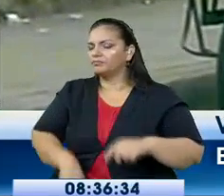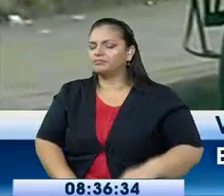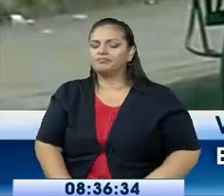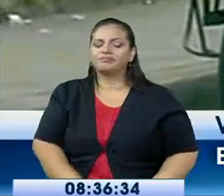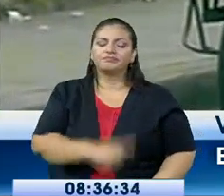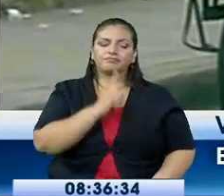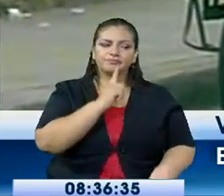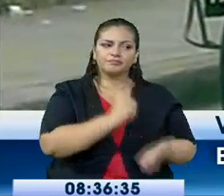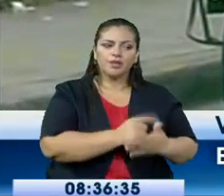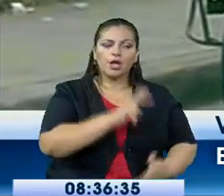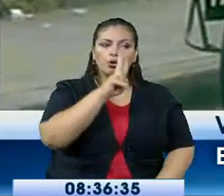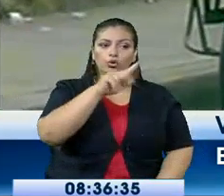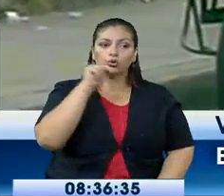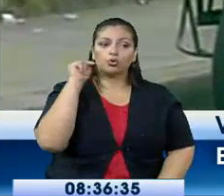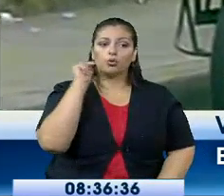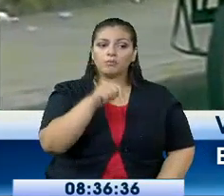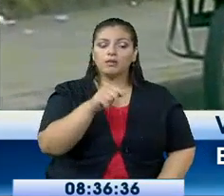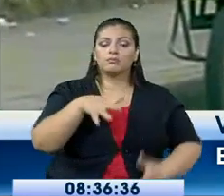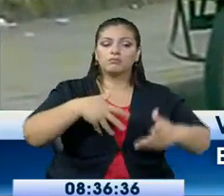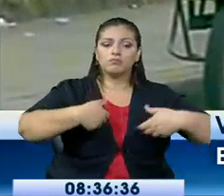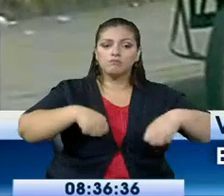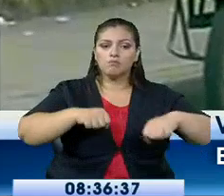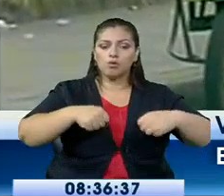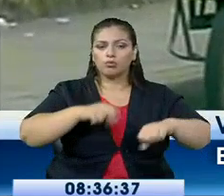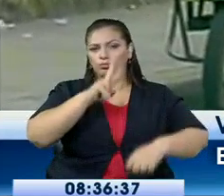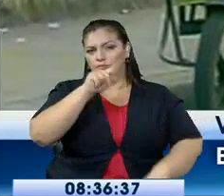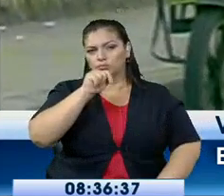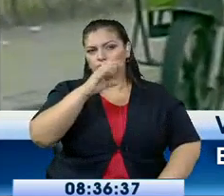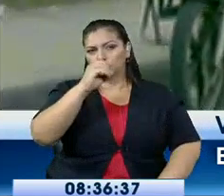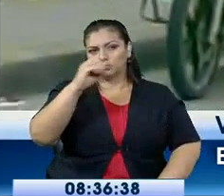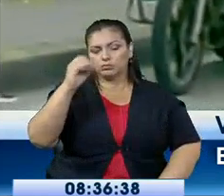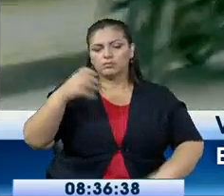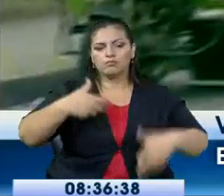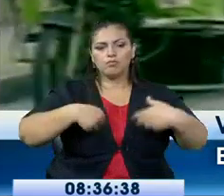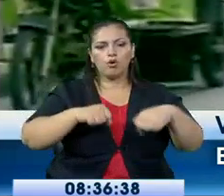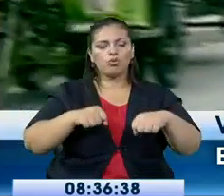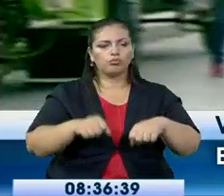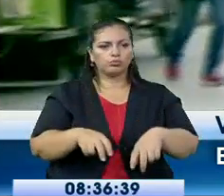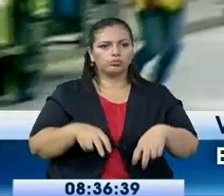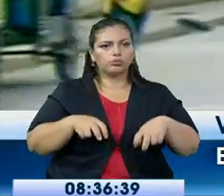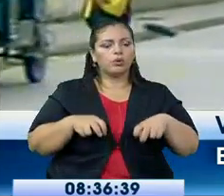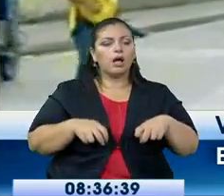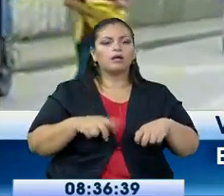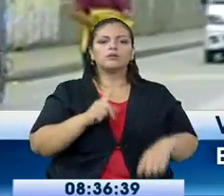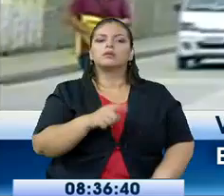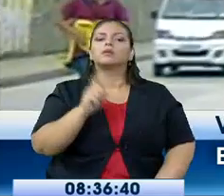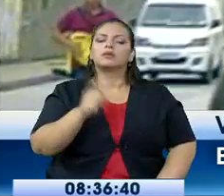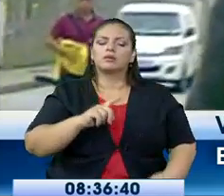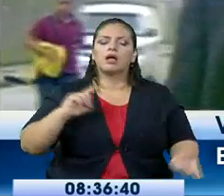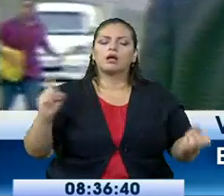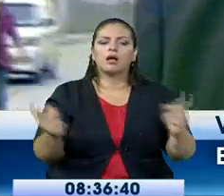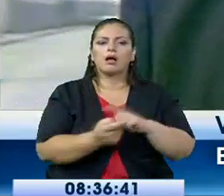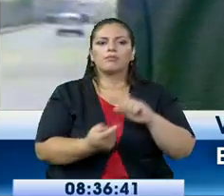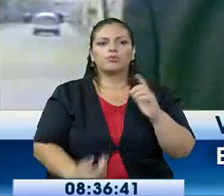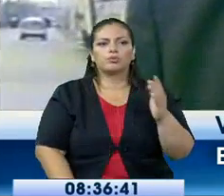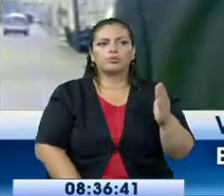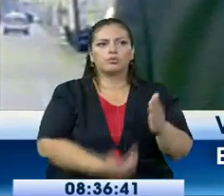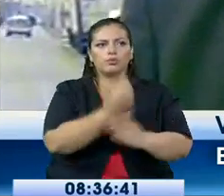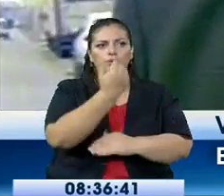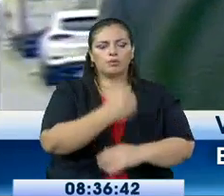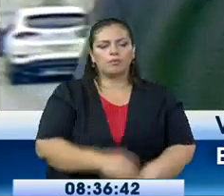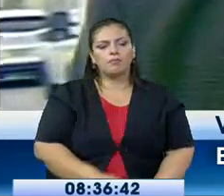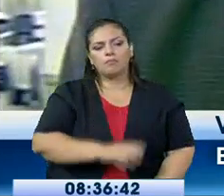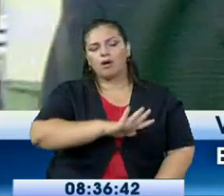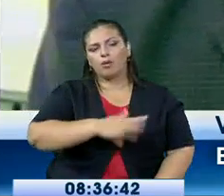cambiadas por las homologadas. La Agencia Nacional de Tránsito ya había hecho un proceso anteriormente y tenemos alrededor de